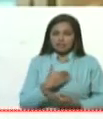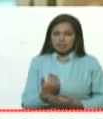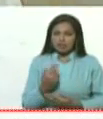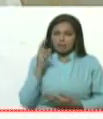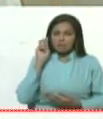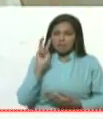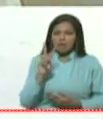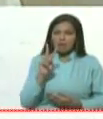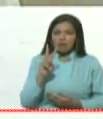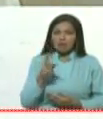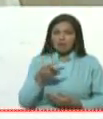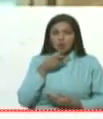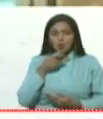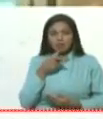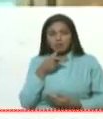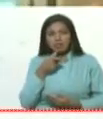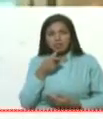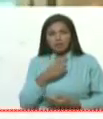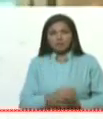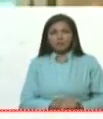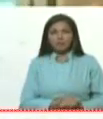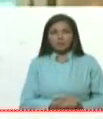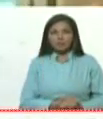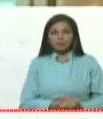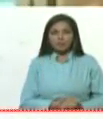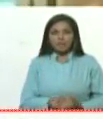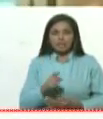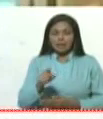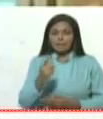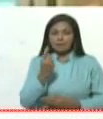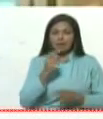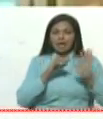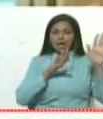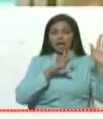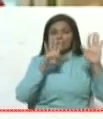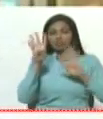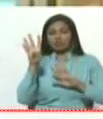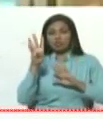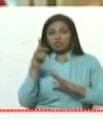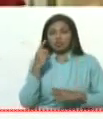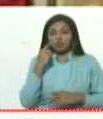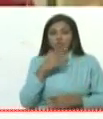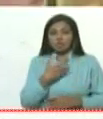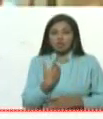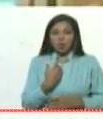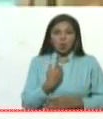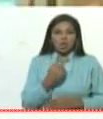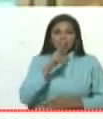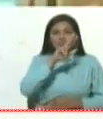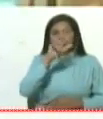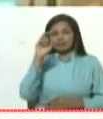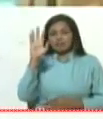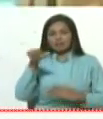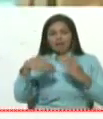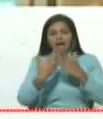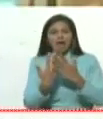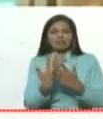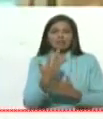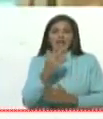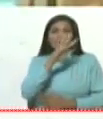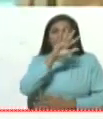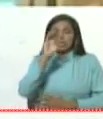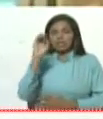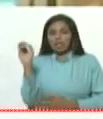buen comentario. Están estas primeras 14, yo aspiro a llegar a 300, a 500 infraestructuras